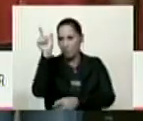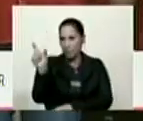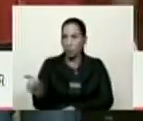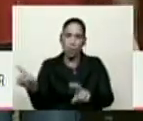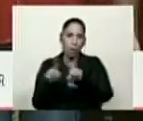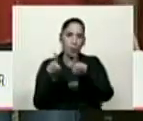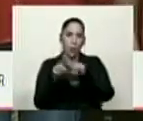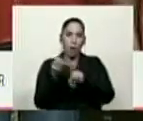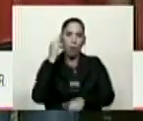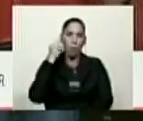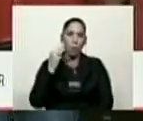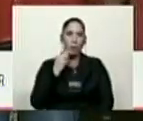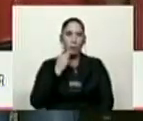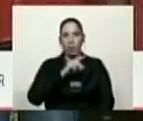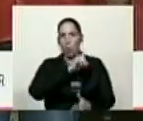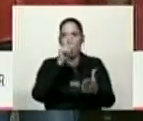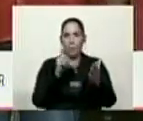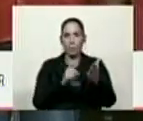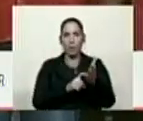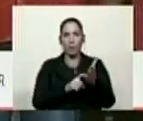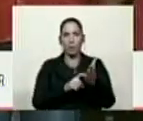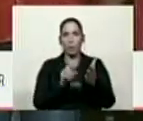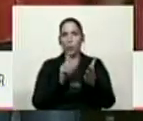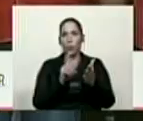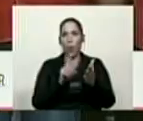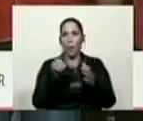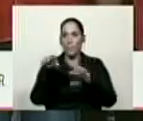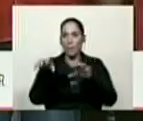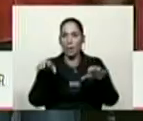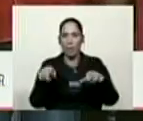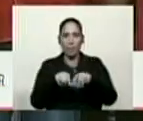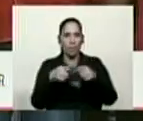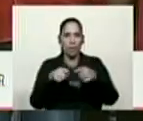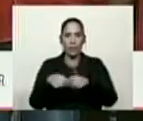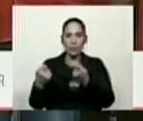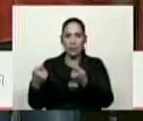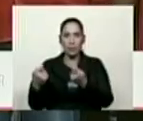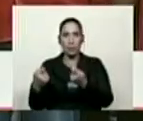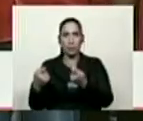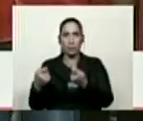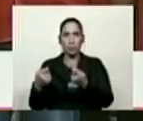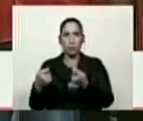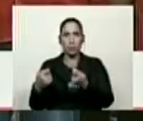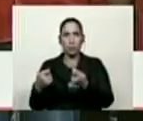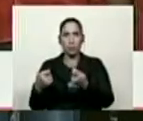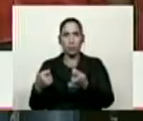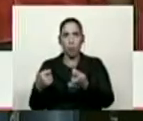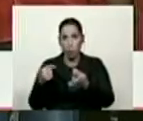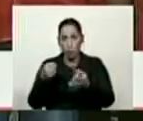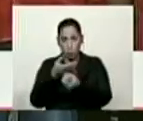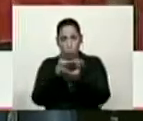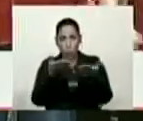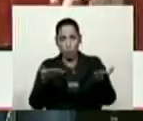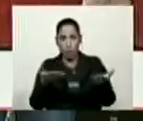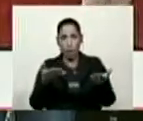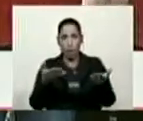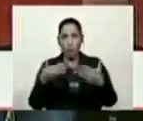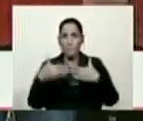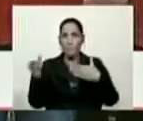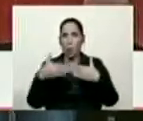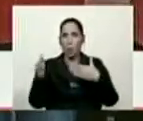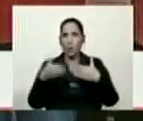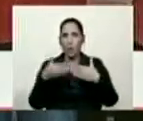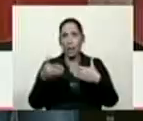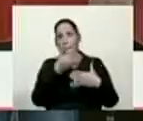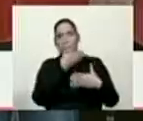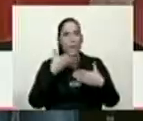esté entero, no esté por pedacitos. Si usted va a ser portero, sea el mejor portero del mundo. Si